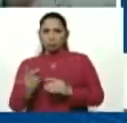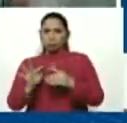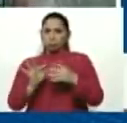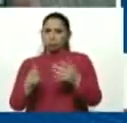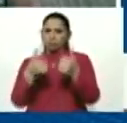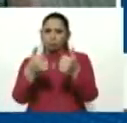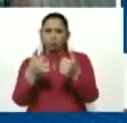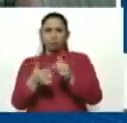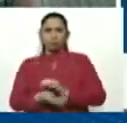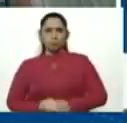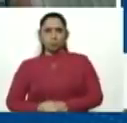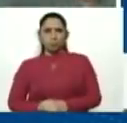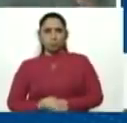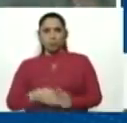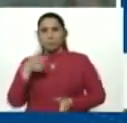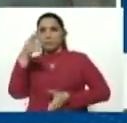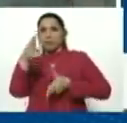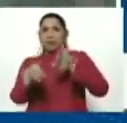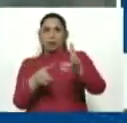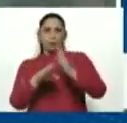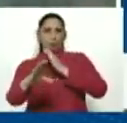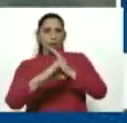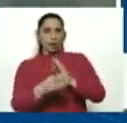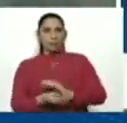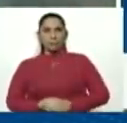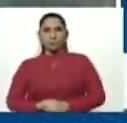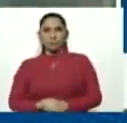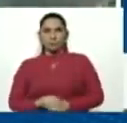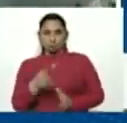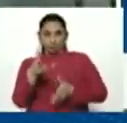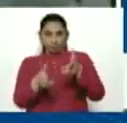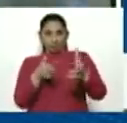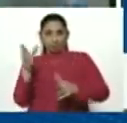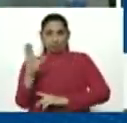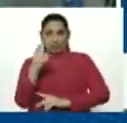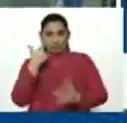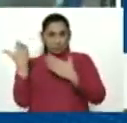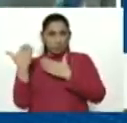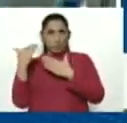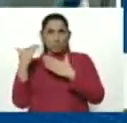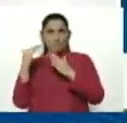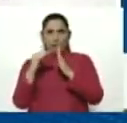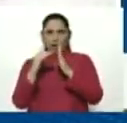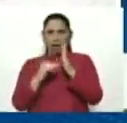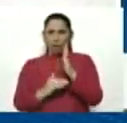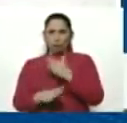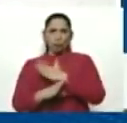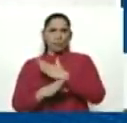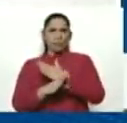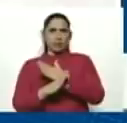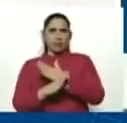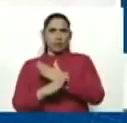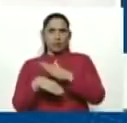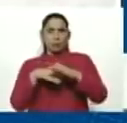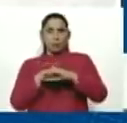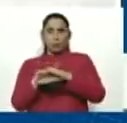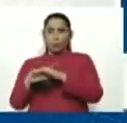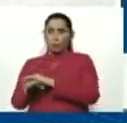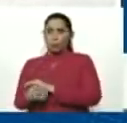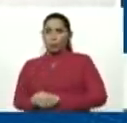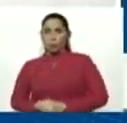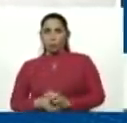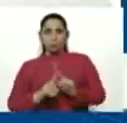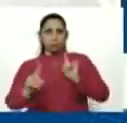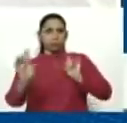bien. Ahí está el metro de Caracas, fíjense, con un movimiento bajo todavía, guardando el distanciamiento